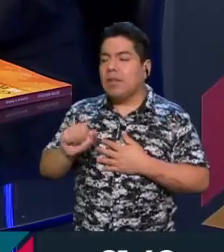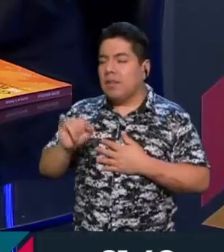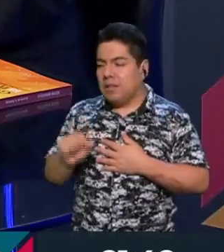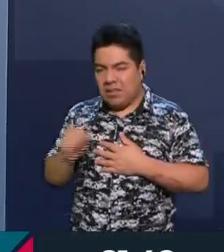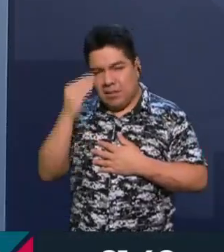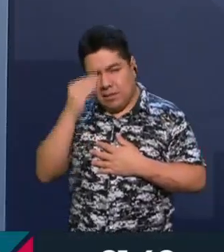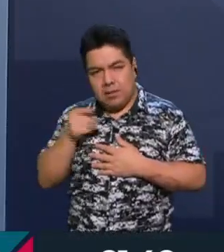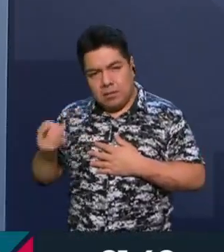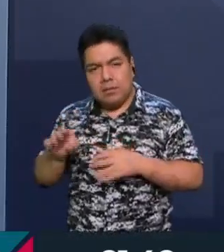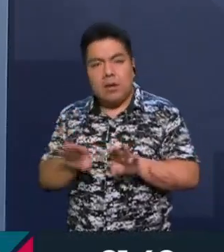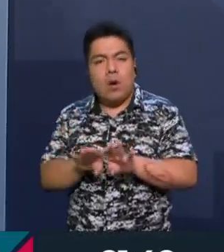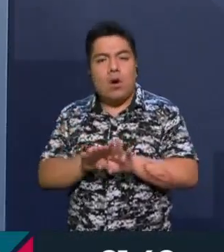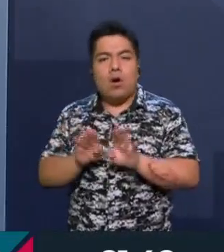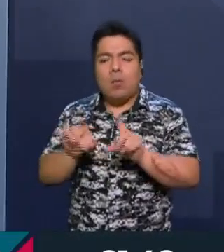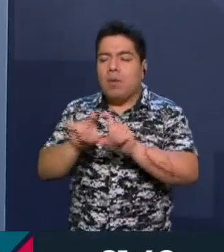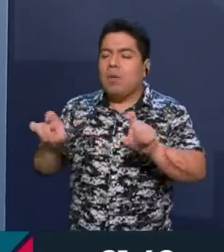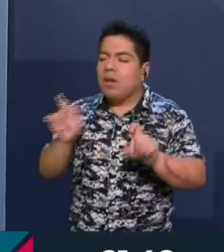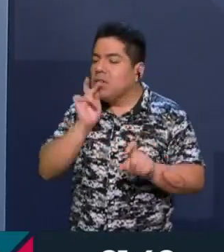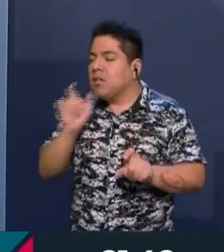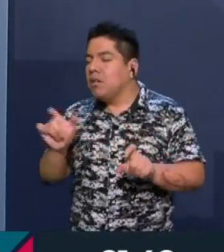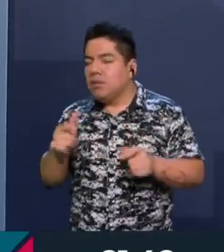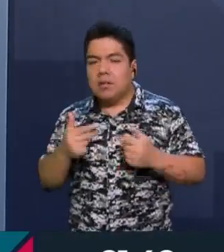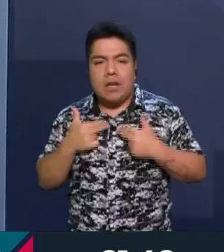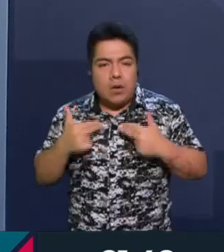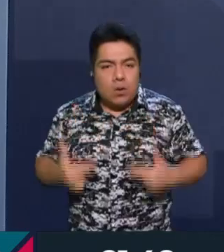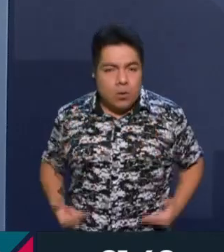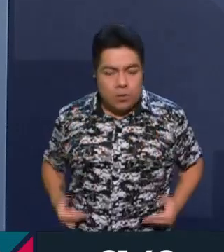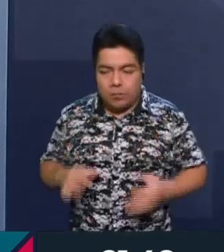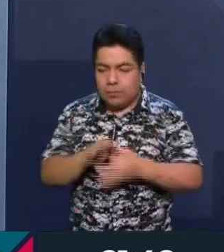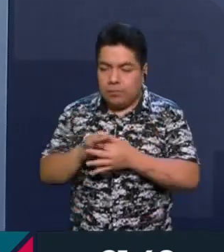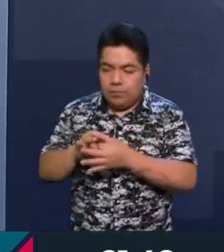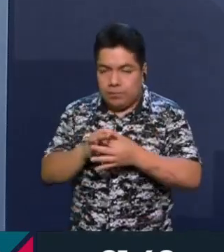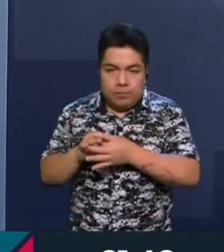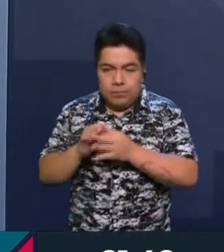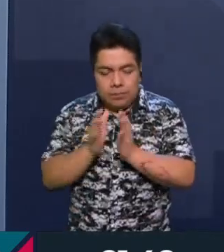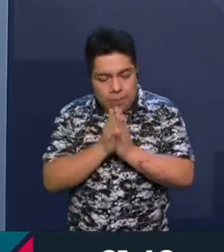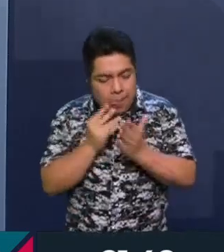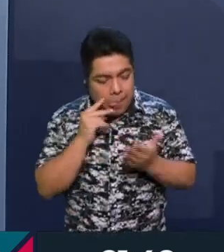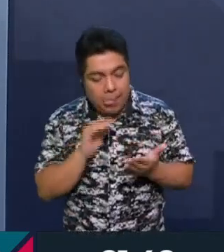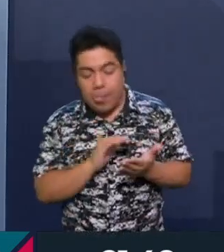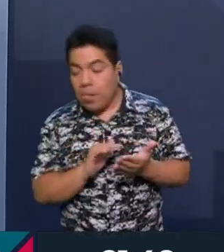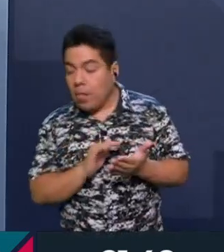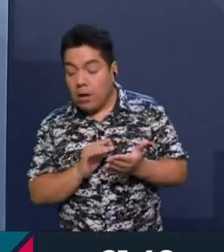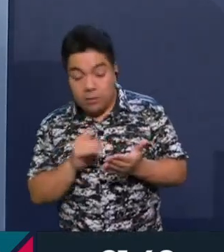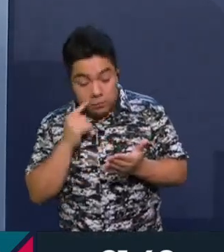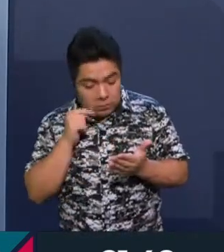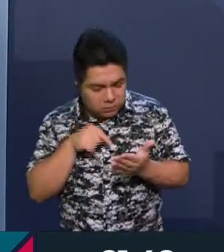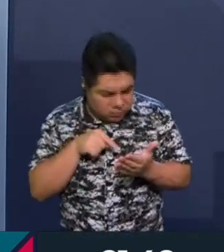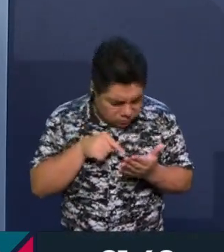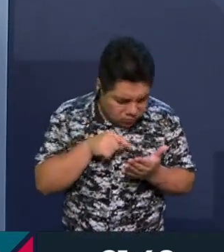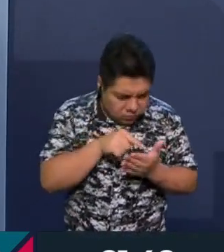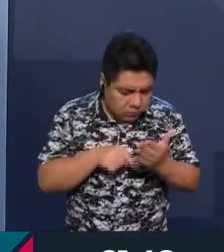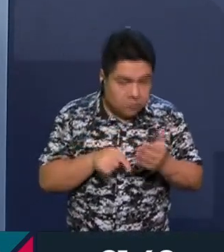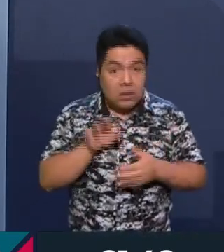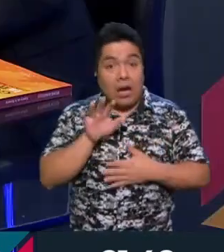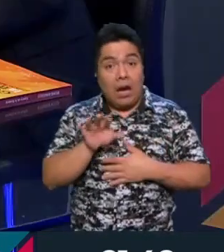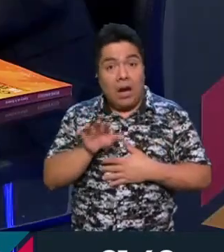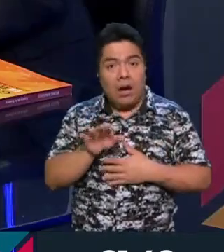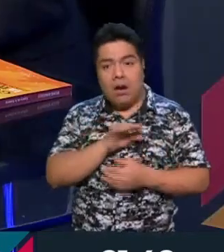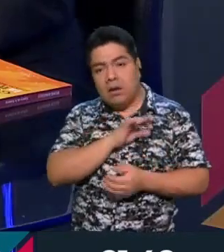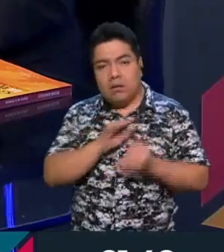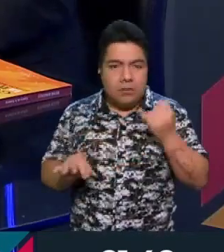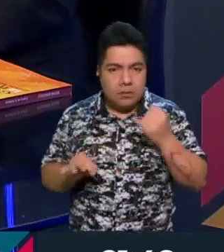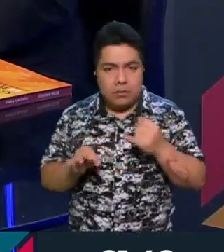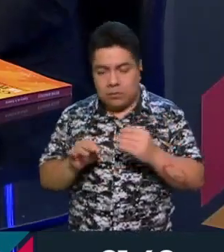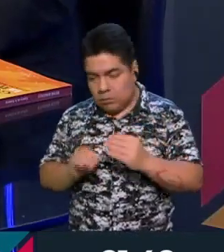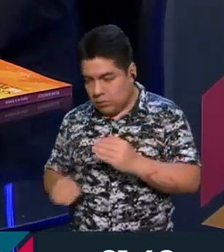lo que él denominó el humanismo, sí, mexicano. Y ahorita estaba de chismoso acá en el índice del libro que nos traes, y en el capítulo 5 dice: los últimos deben